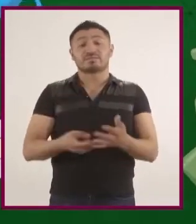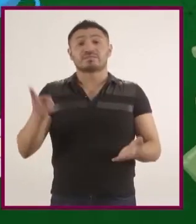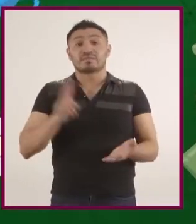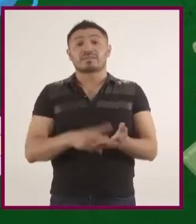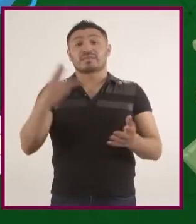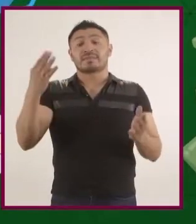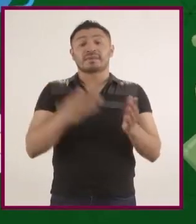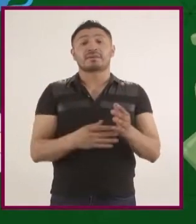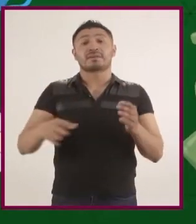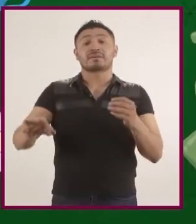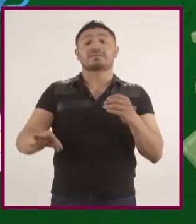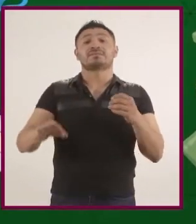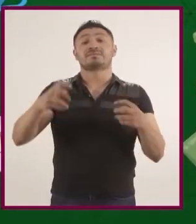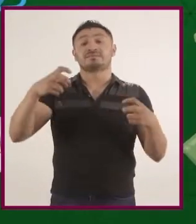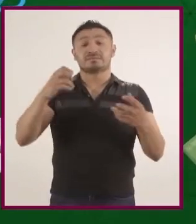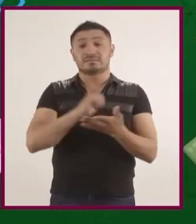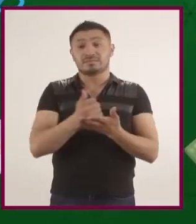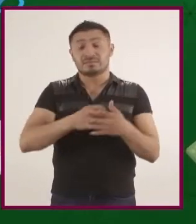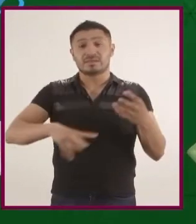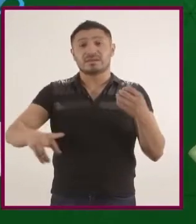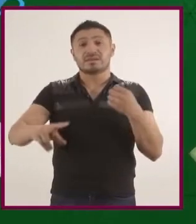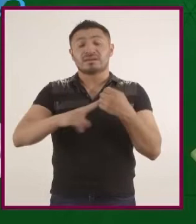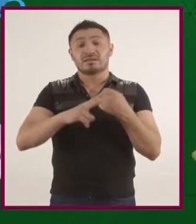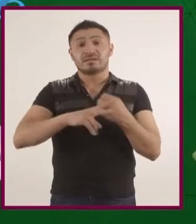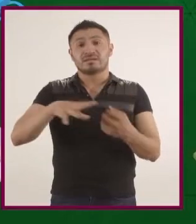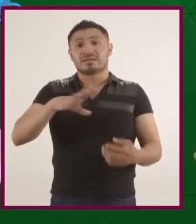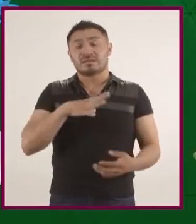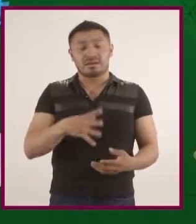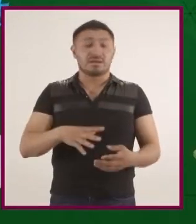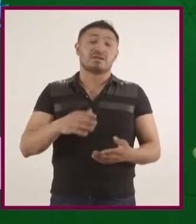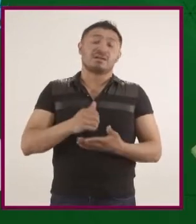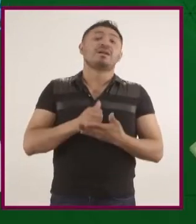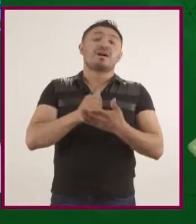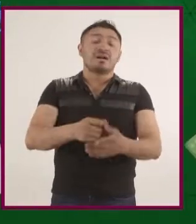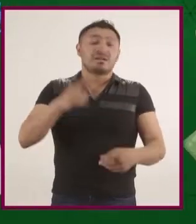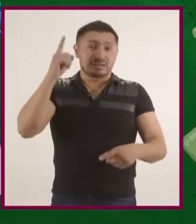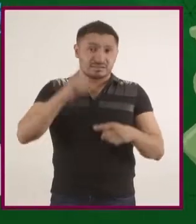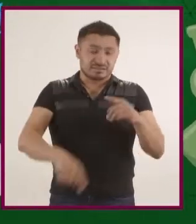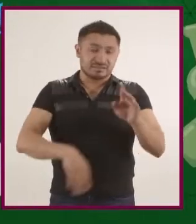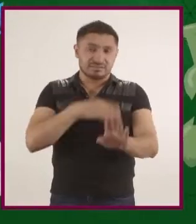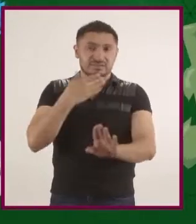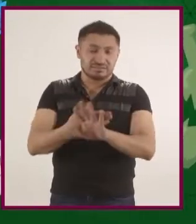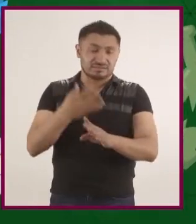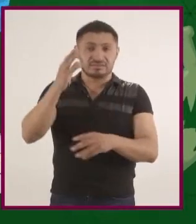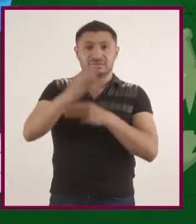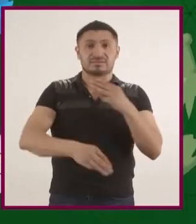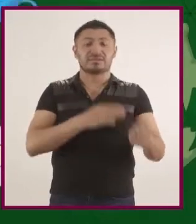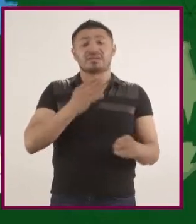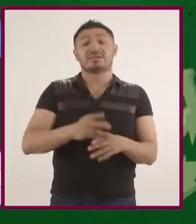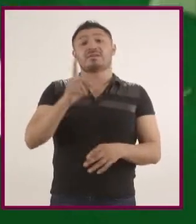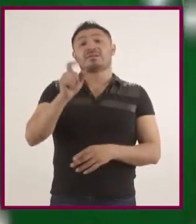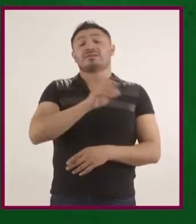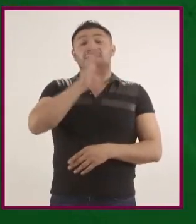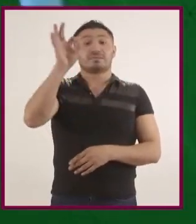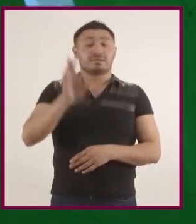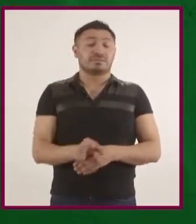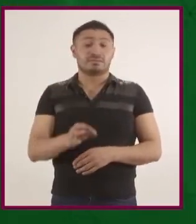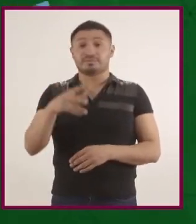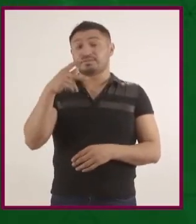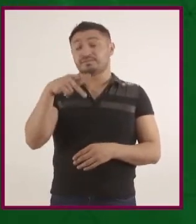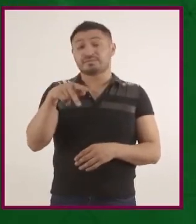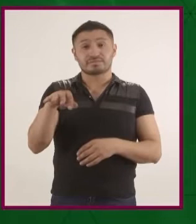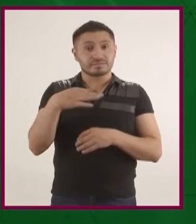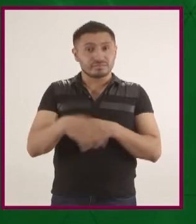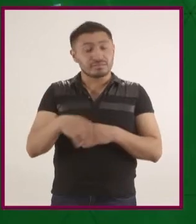vidrio evita mil kilos de basura y ayuda a reducir la contaminación atmosférica en 20% mientras